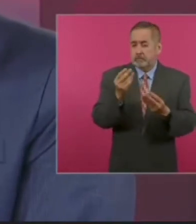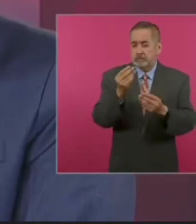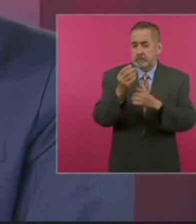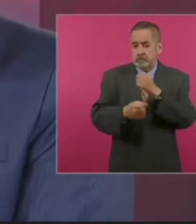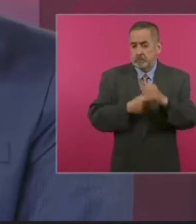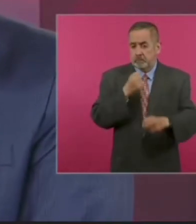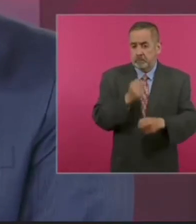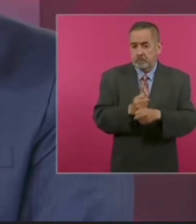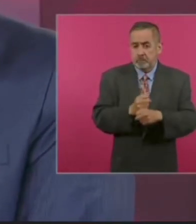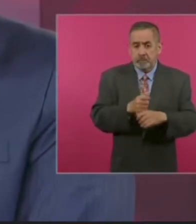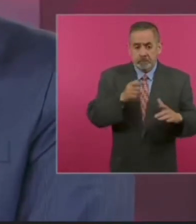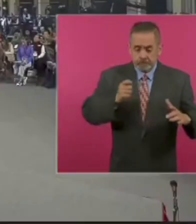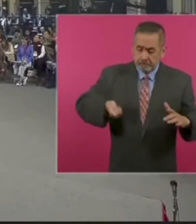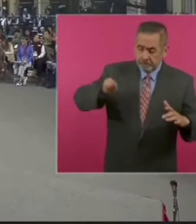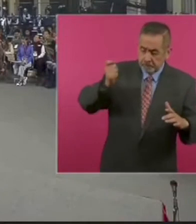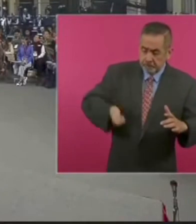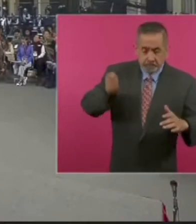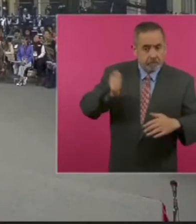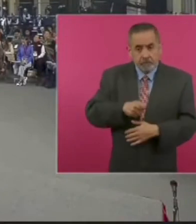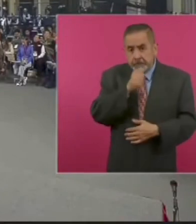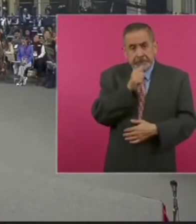muchísimos años sin sentencia.